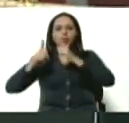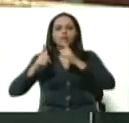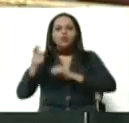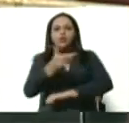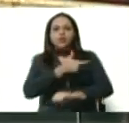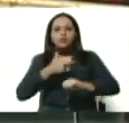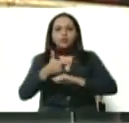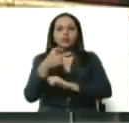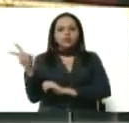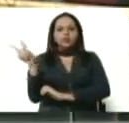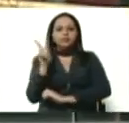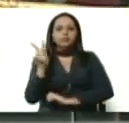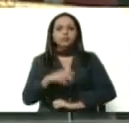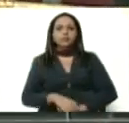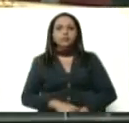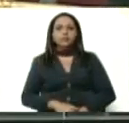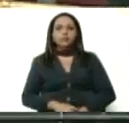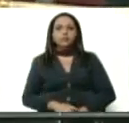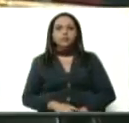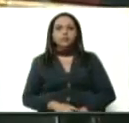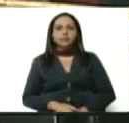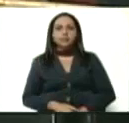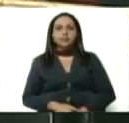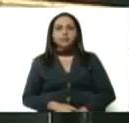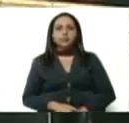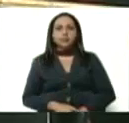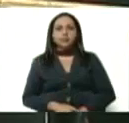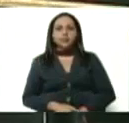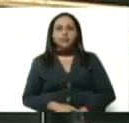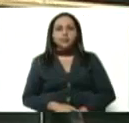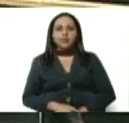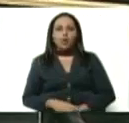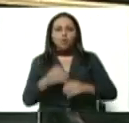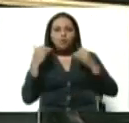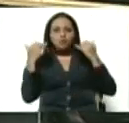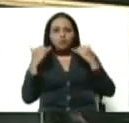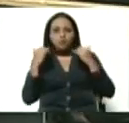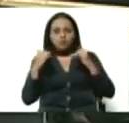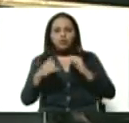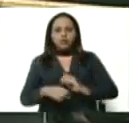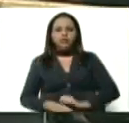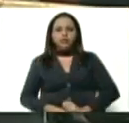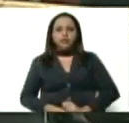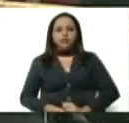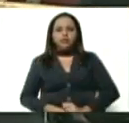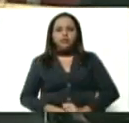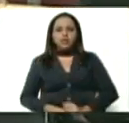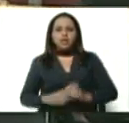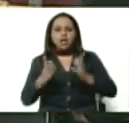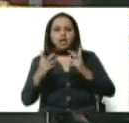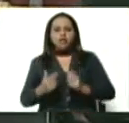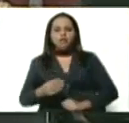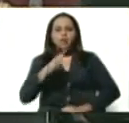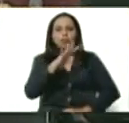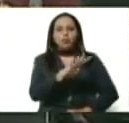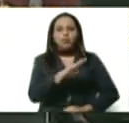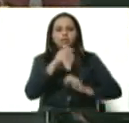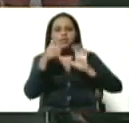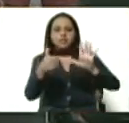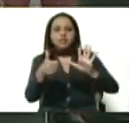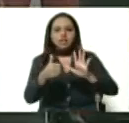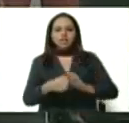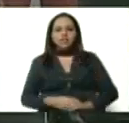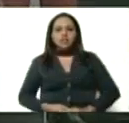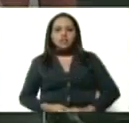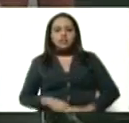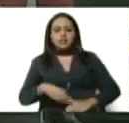República Bolivariana de Venezuela. Con motivo de celebrarse el 46º aniversario del establecimiento